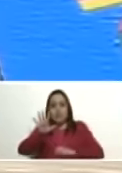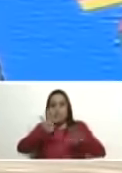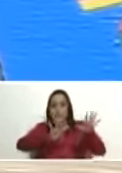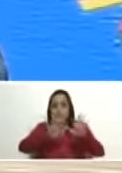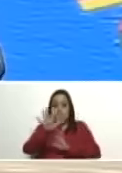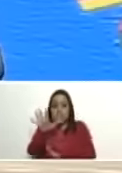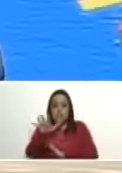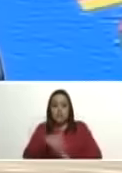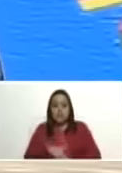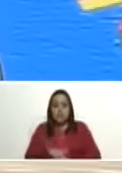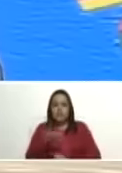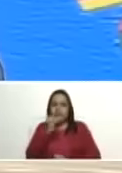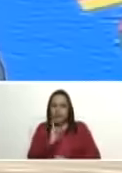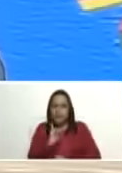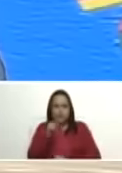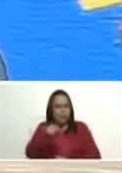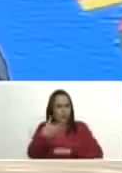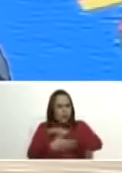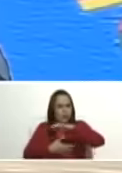1895 hubo un hecho